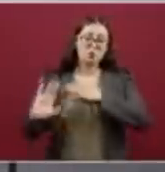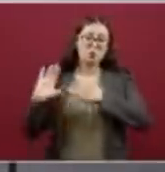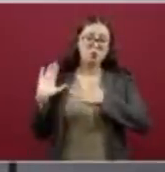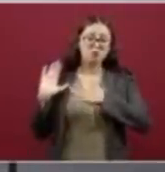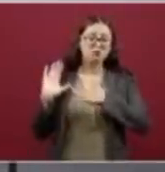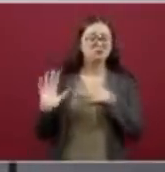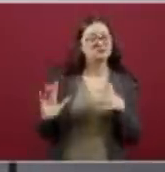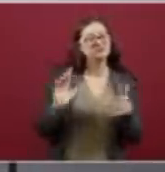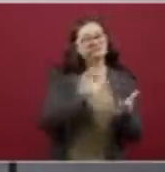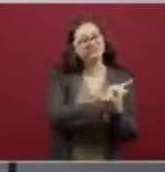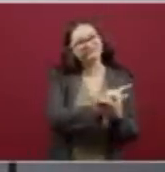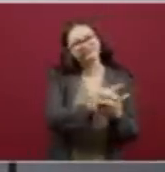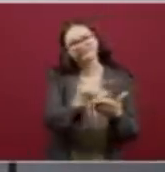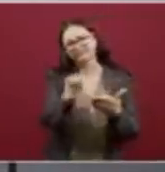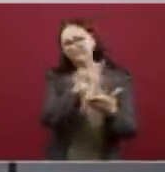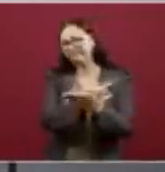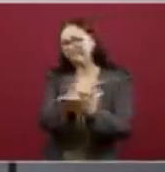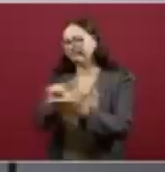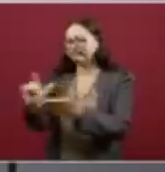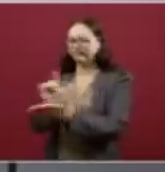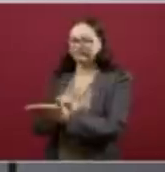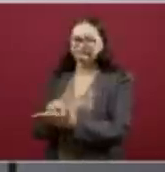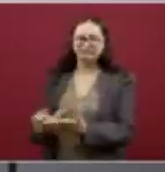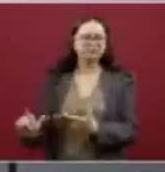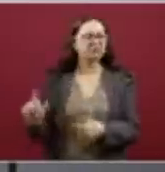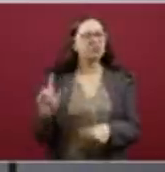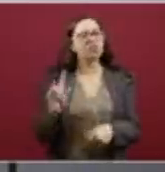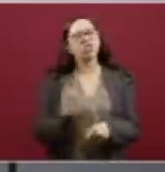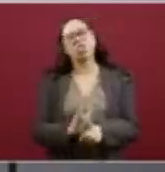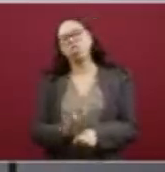corrupción, terminar con la simulación